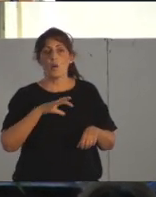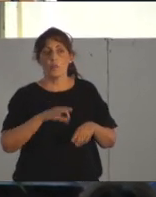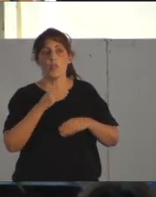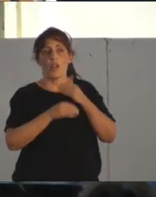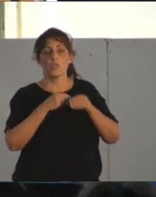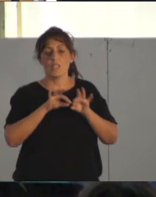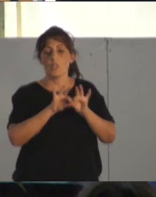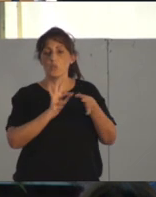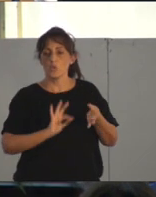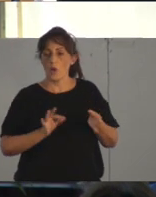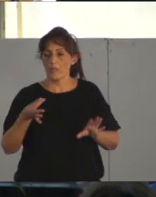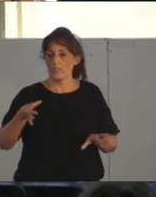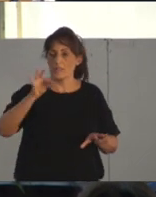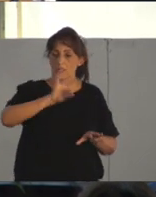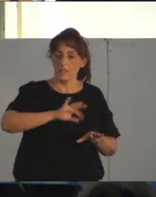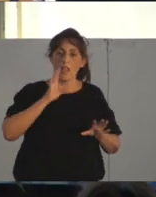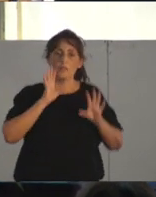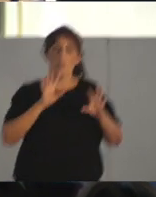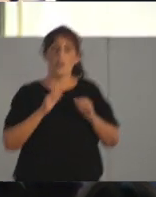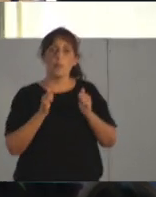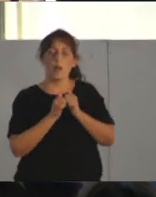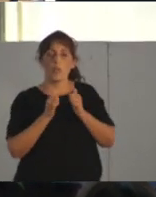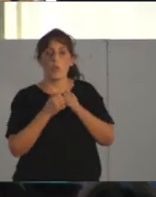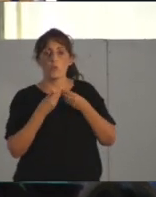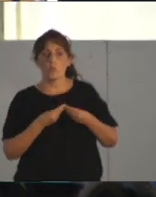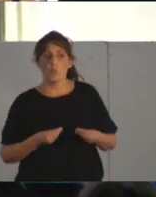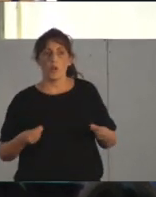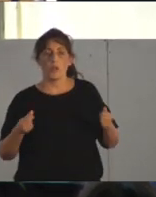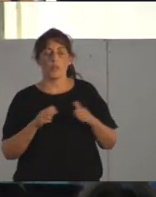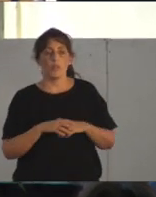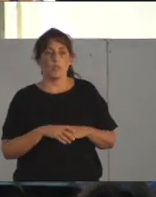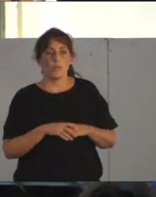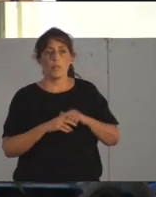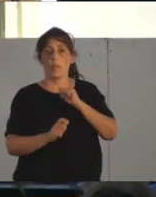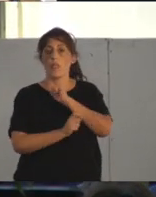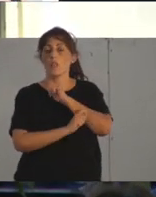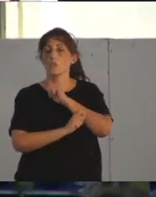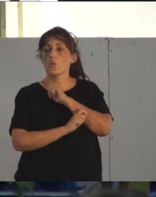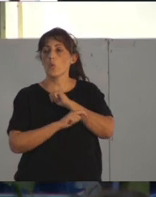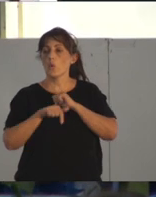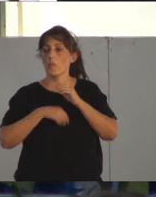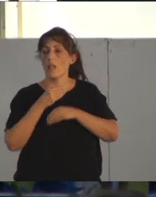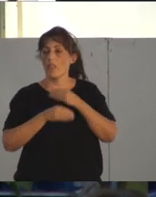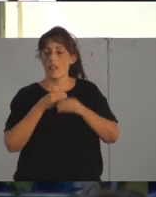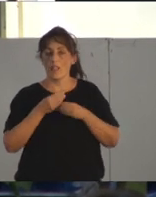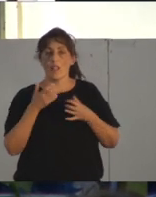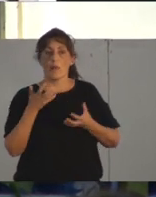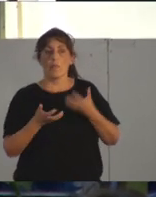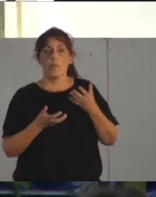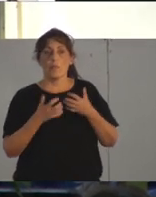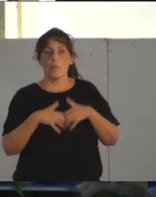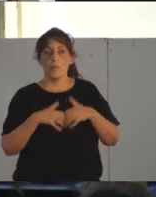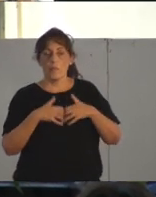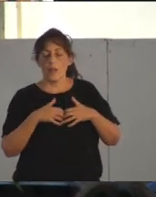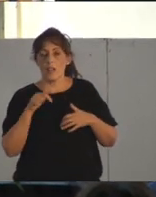aglutinantes, pero estamos usando menos que los que estábamos utilizando. Y el truco de los texturizados, aunque la máquina y los aglutinantes son